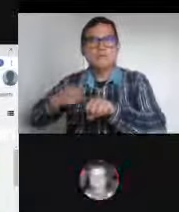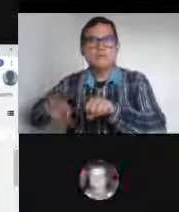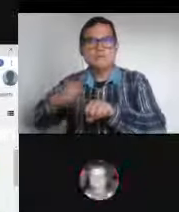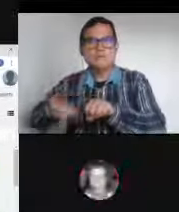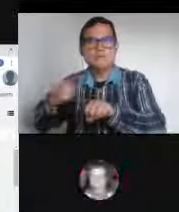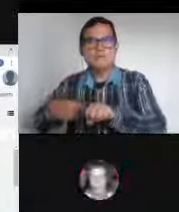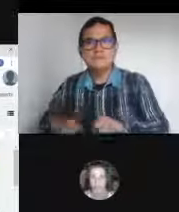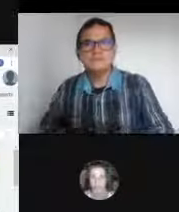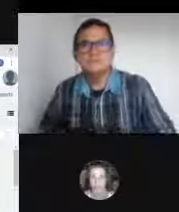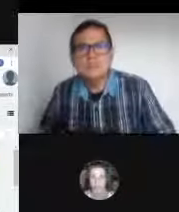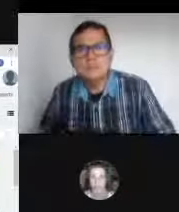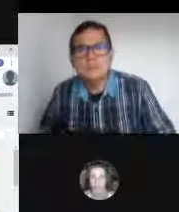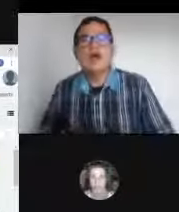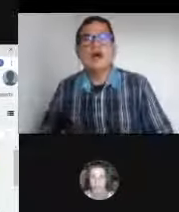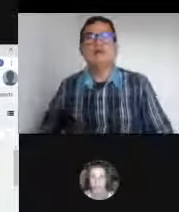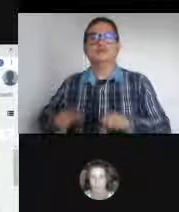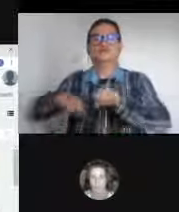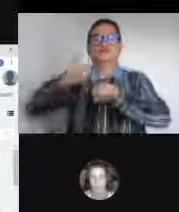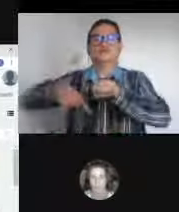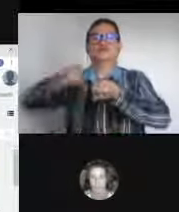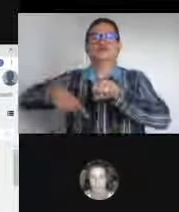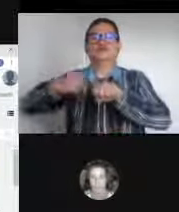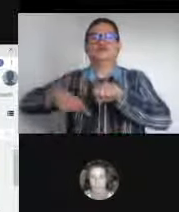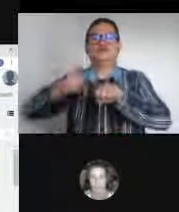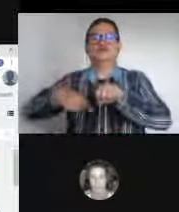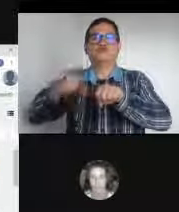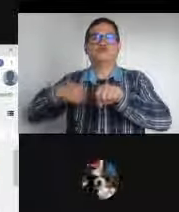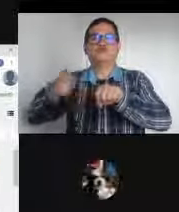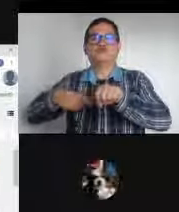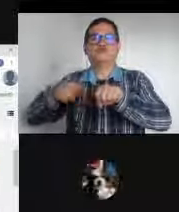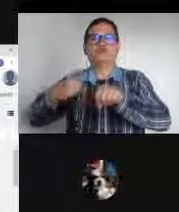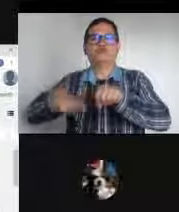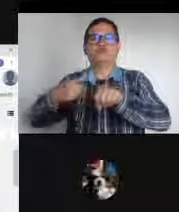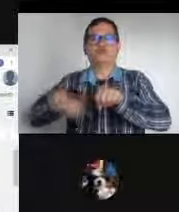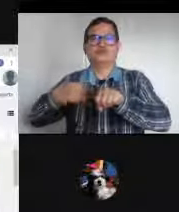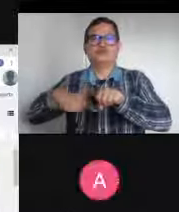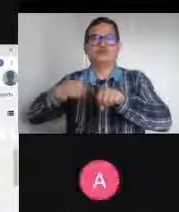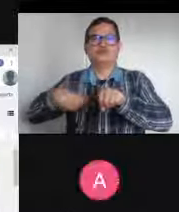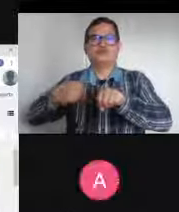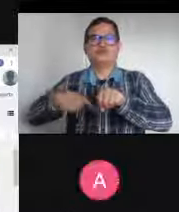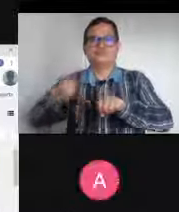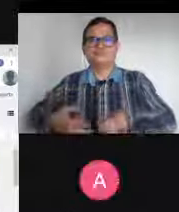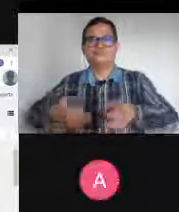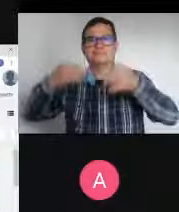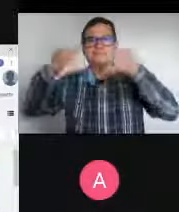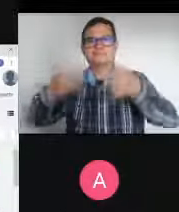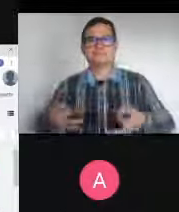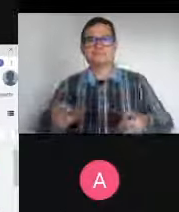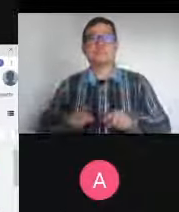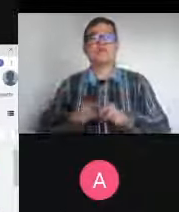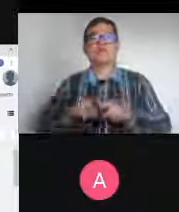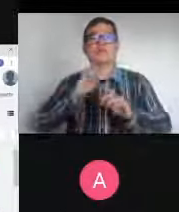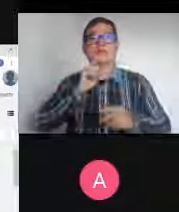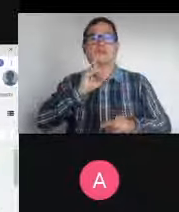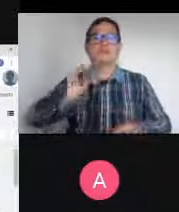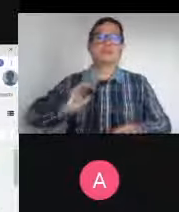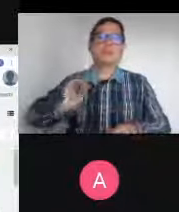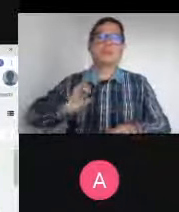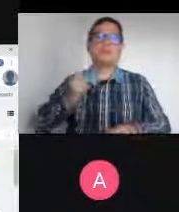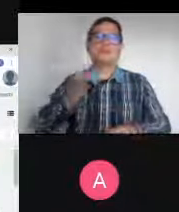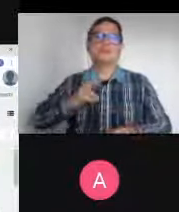profe, se ve girando en sentido Sí, contrario a las señor. manecillas Sí, del se ve. reloj. Listo, y claro, nos dice las cantidades de